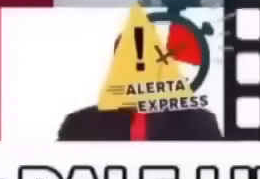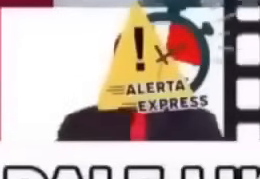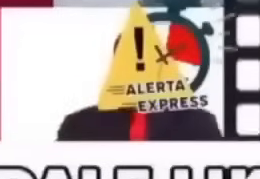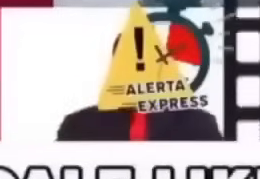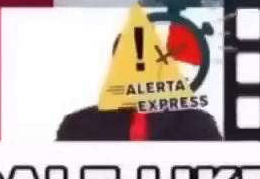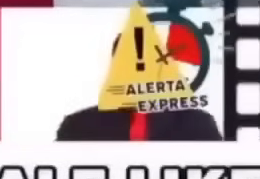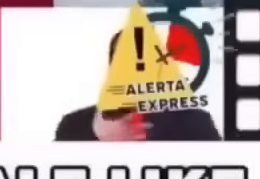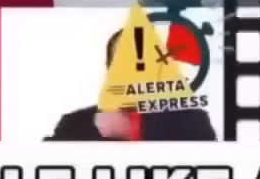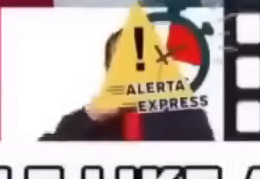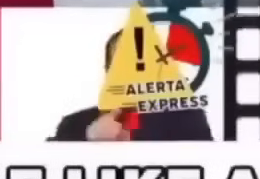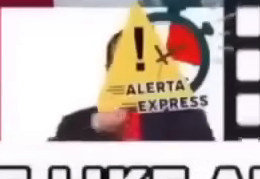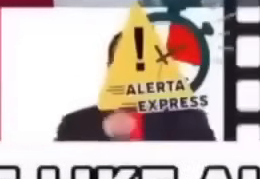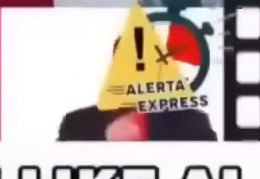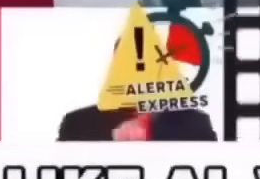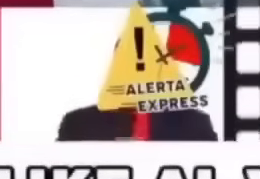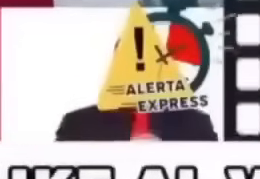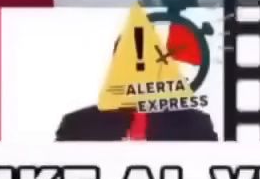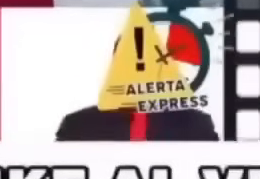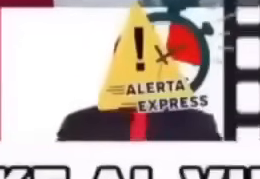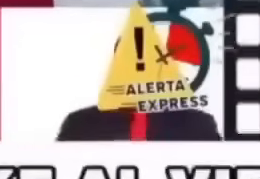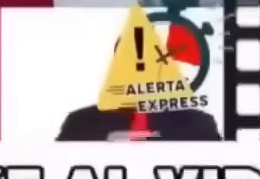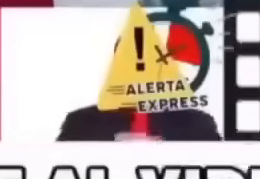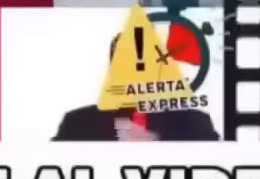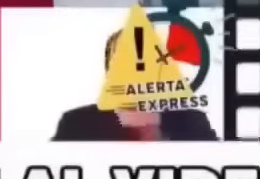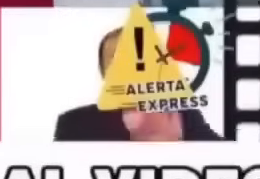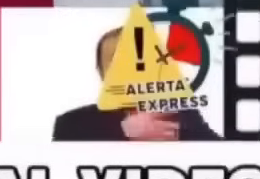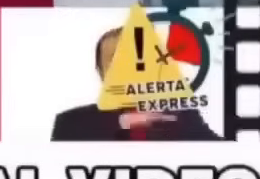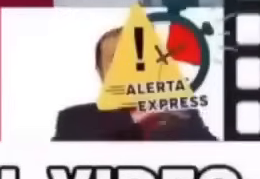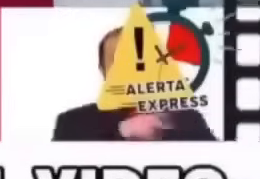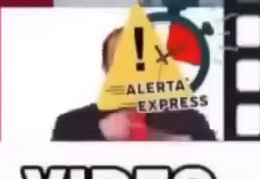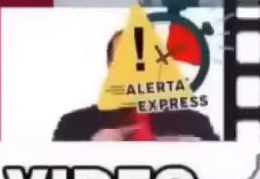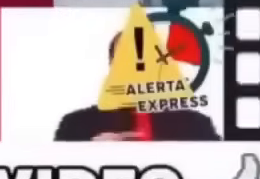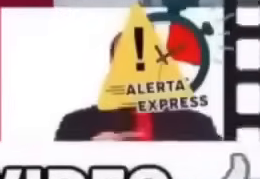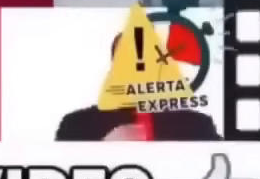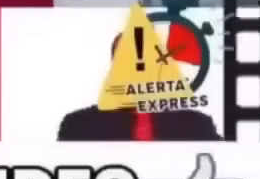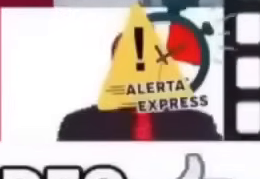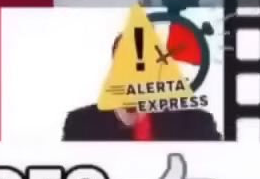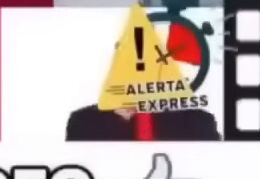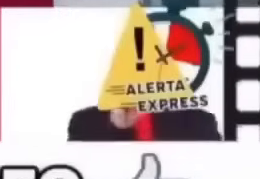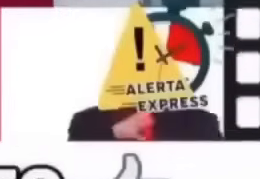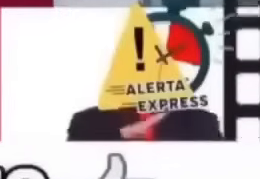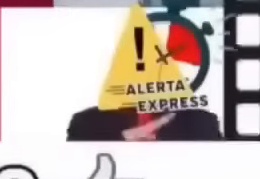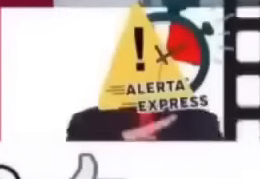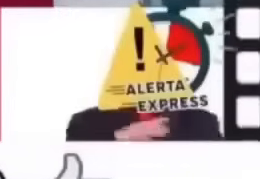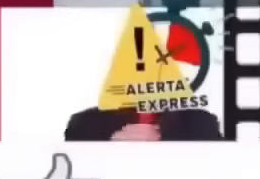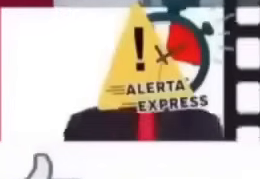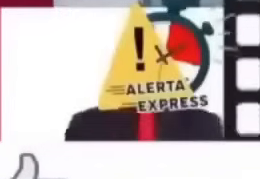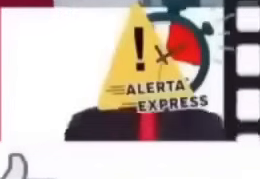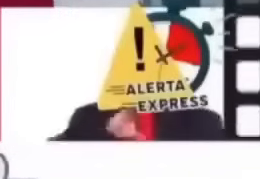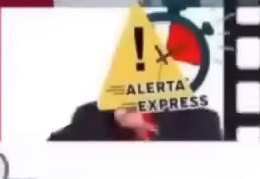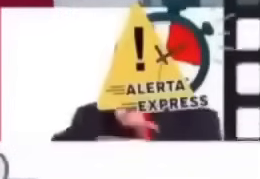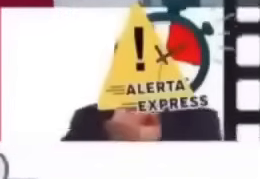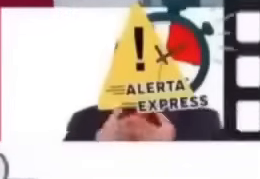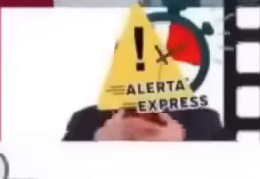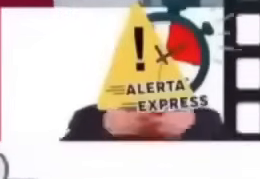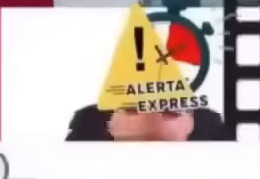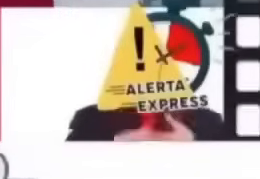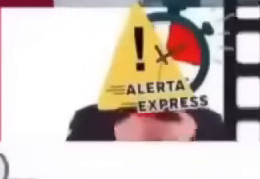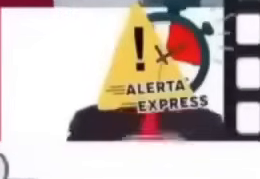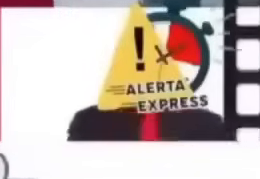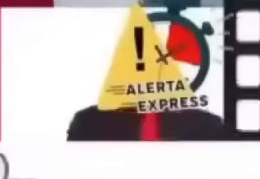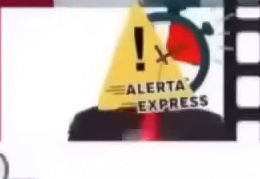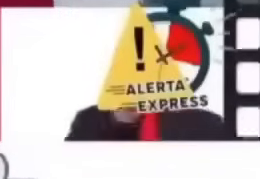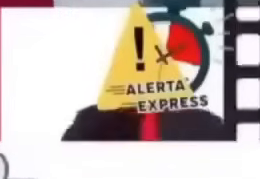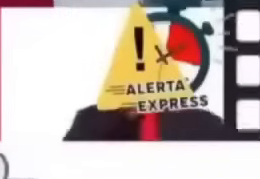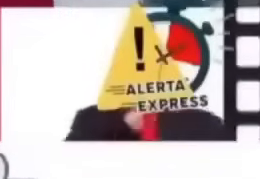con afectaciones inclusive a personas, sino que hay también contratos a empresas fantasma.